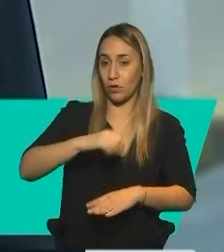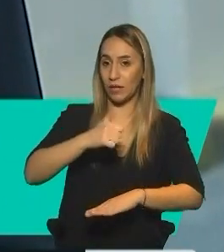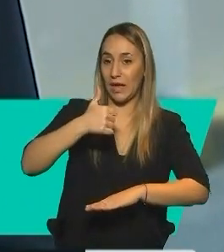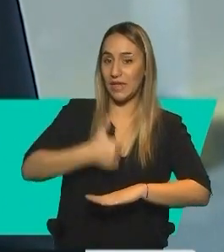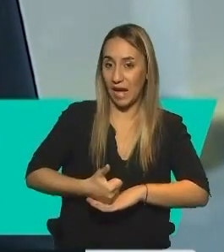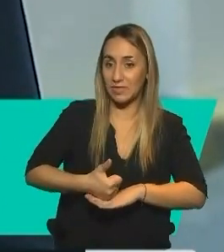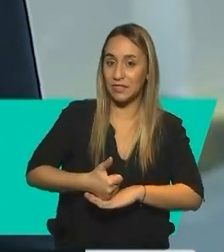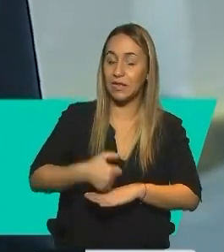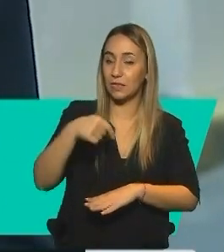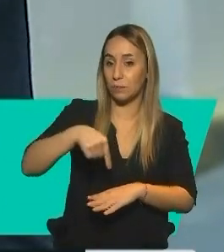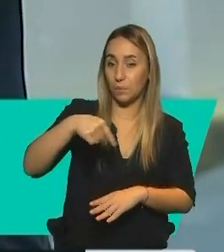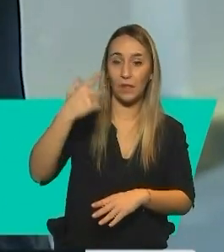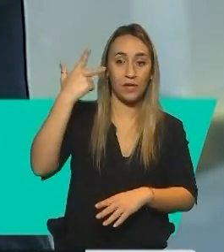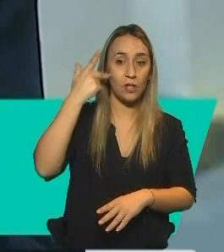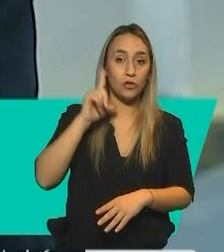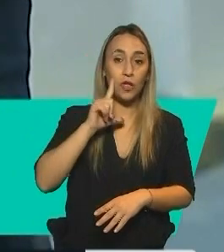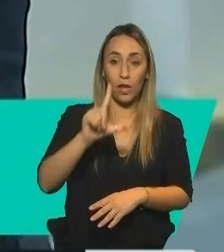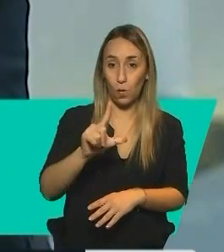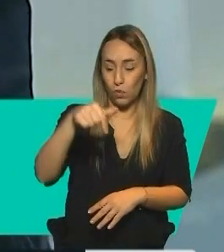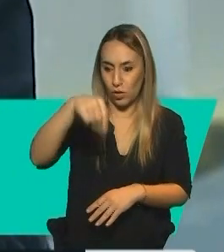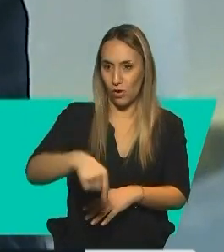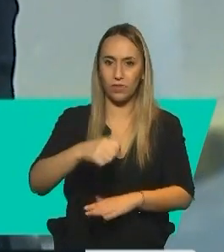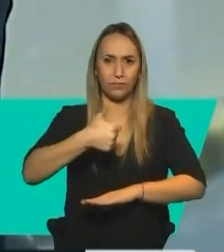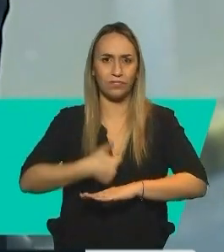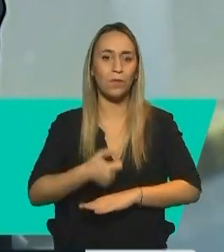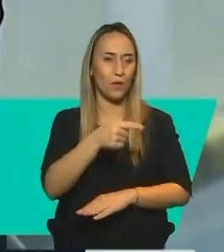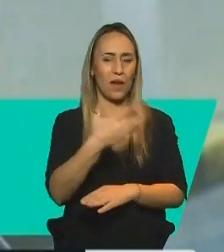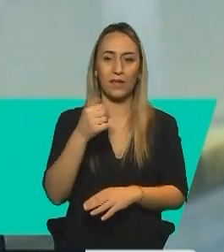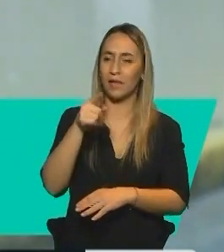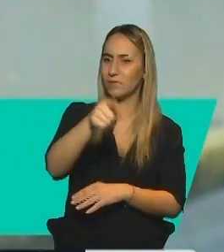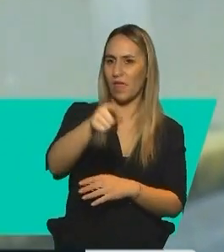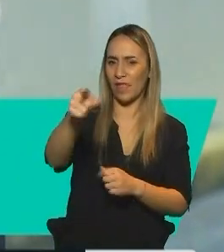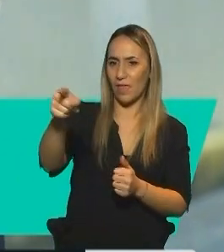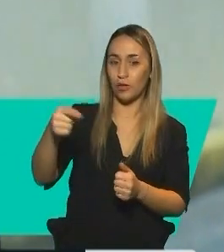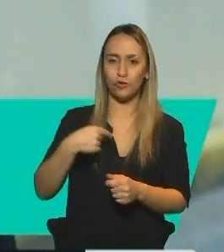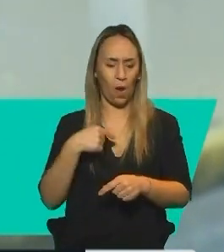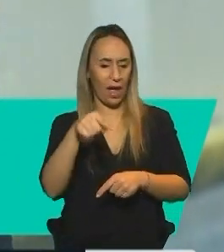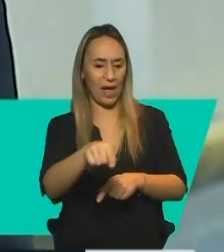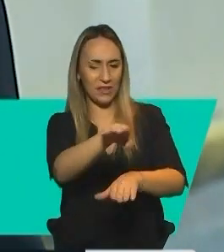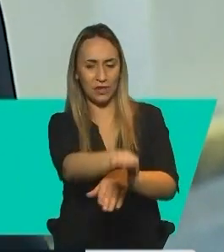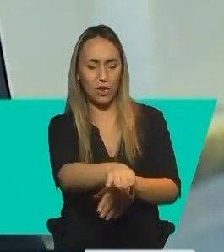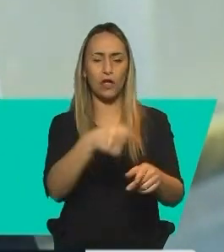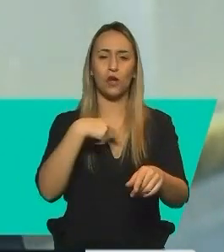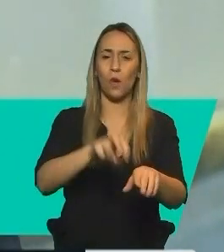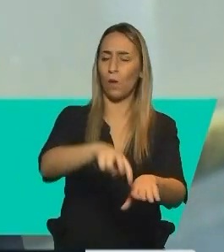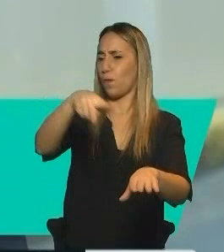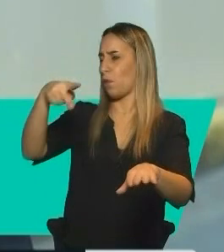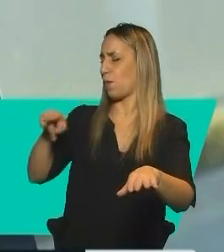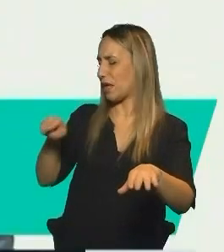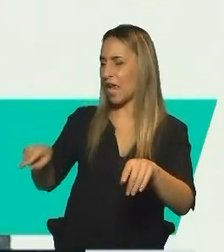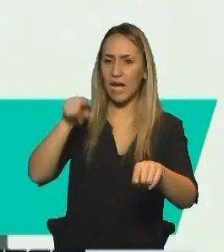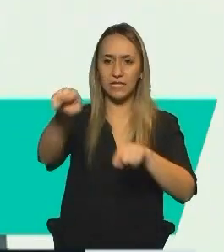acá este 18 de julio? Porque nos hacías mención y nos señalabas con el dedo, estaba ahí estacionado, volé hasta allá. ¿Qué significa para